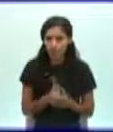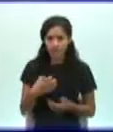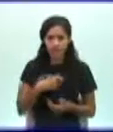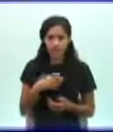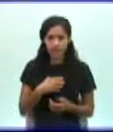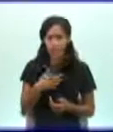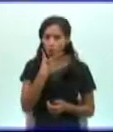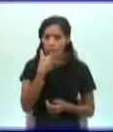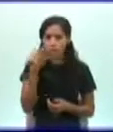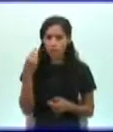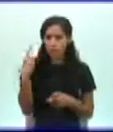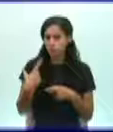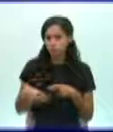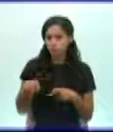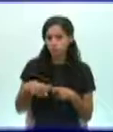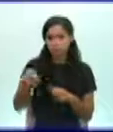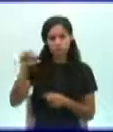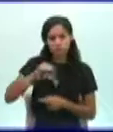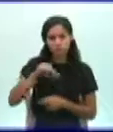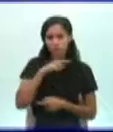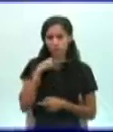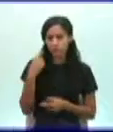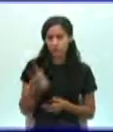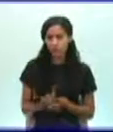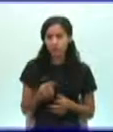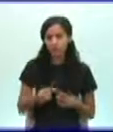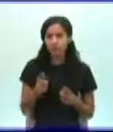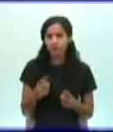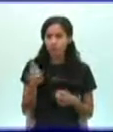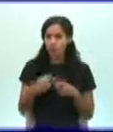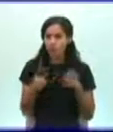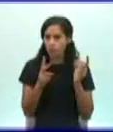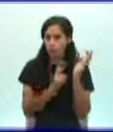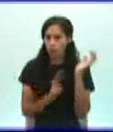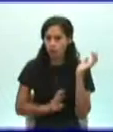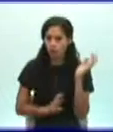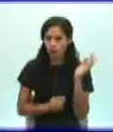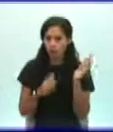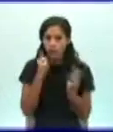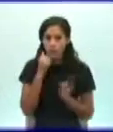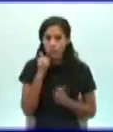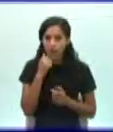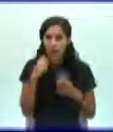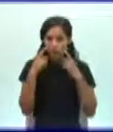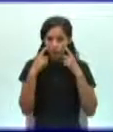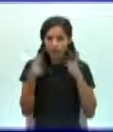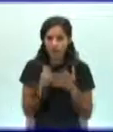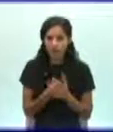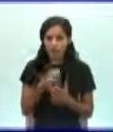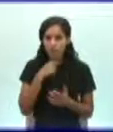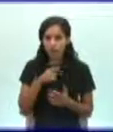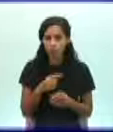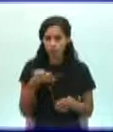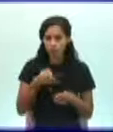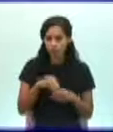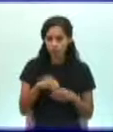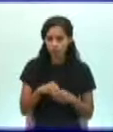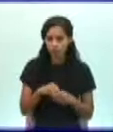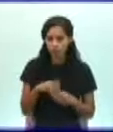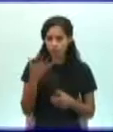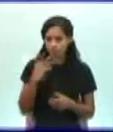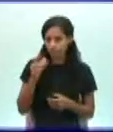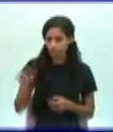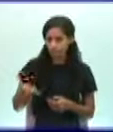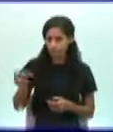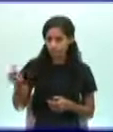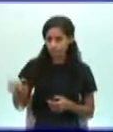están perdidos y están fracasados. Son los valores, es la moral, lo que arma espiritualmente al hombre.